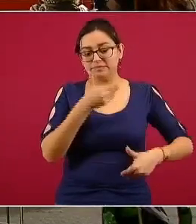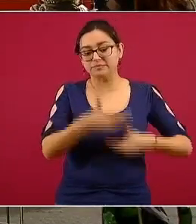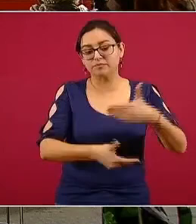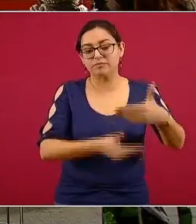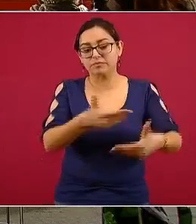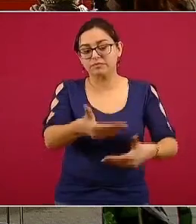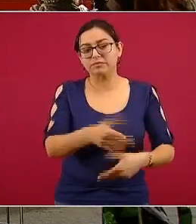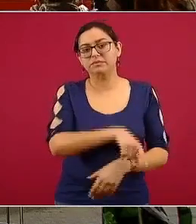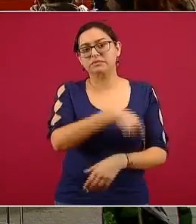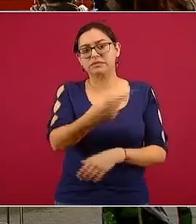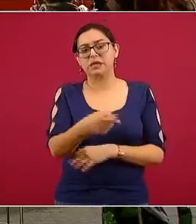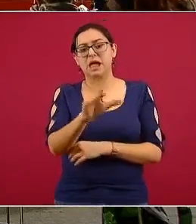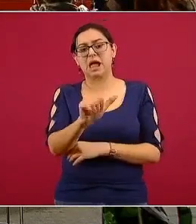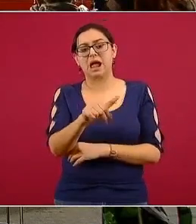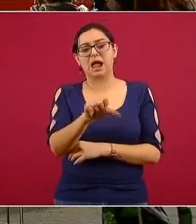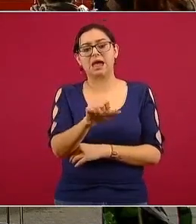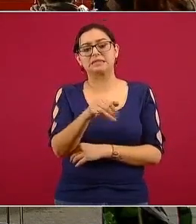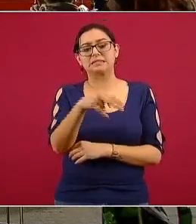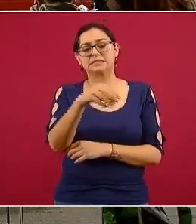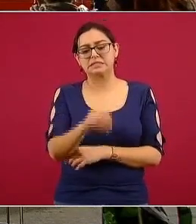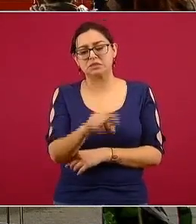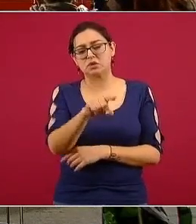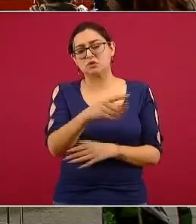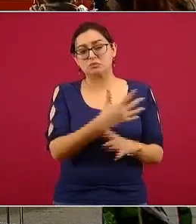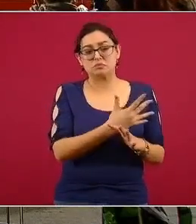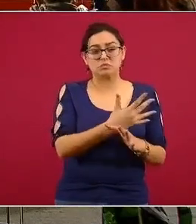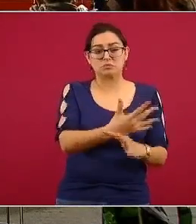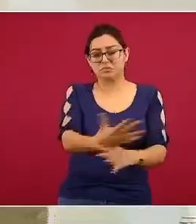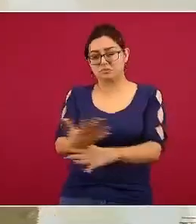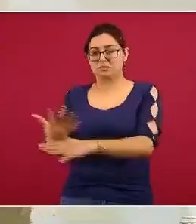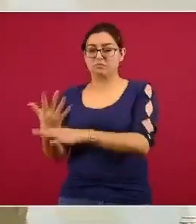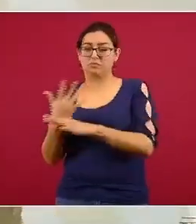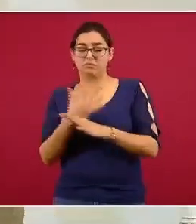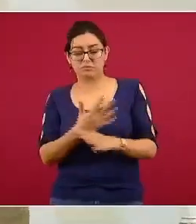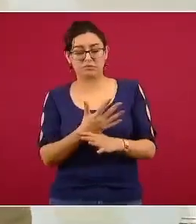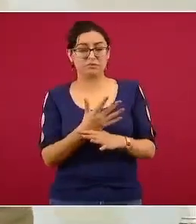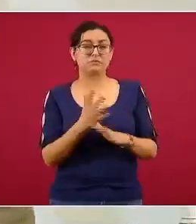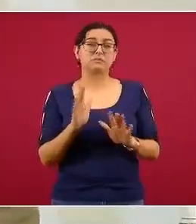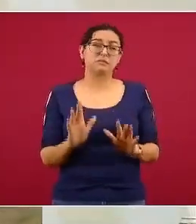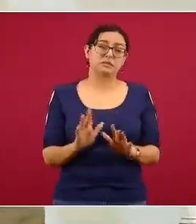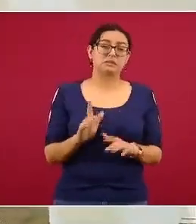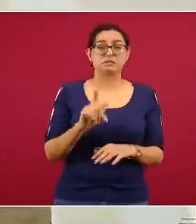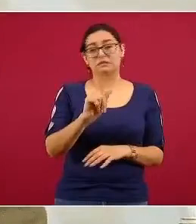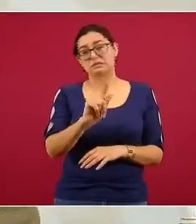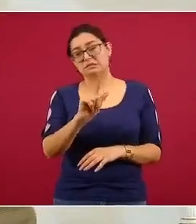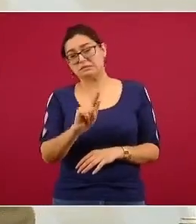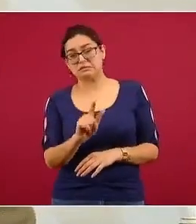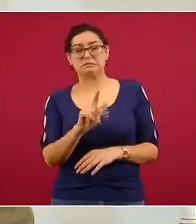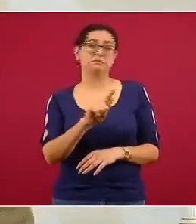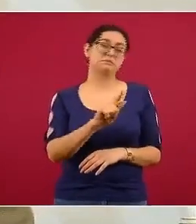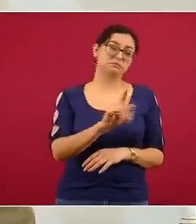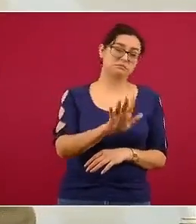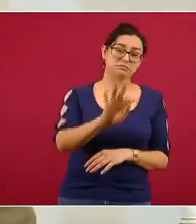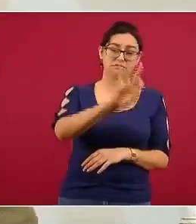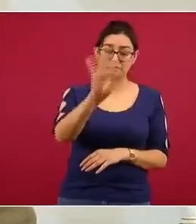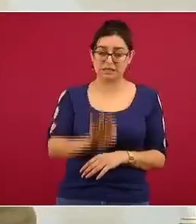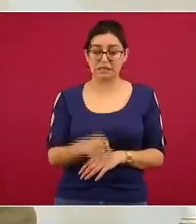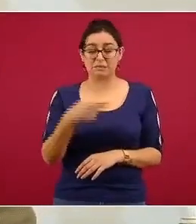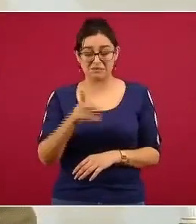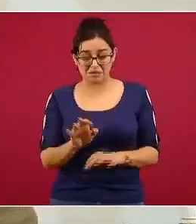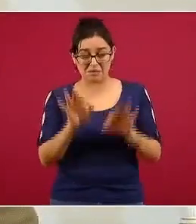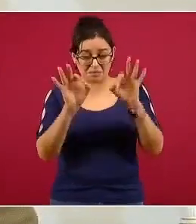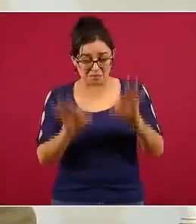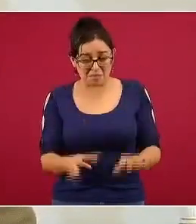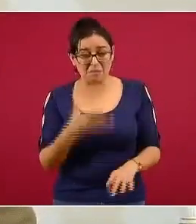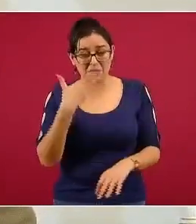en CanSino tampoco son, digo, han estado por ahí girando, pero tampoco hay una comunicación oficial por parte de los estudios